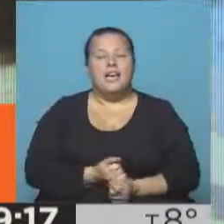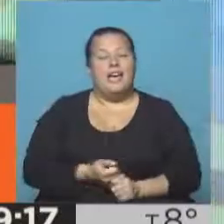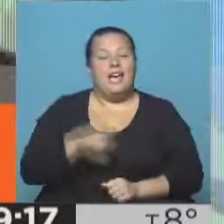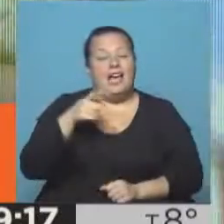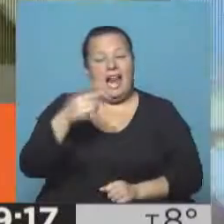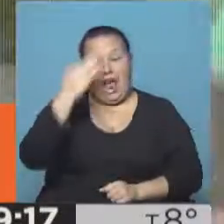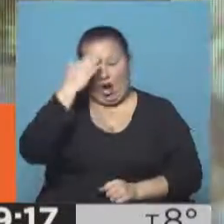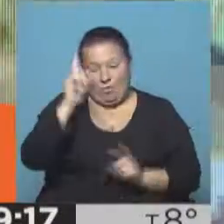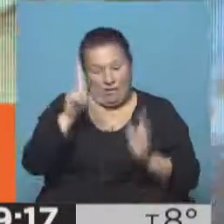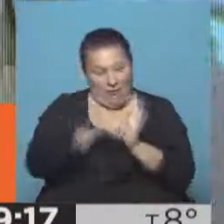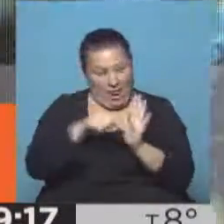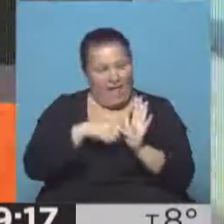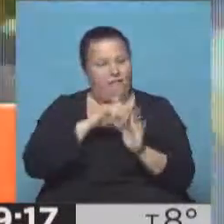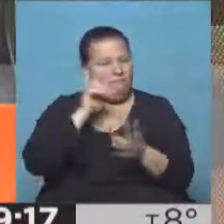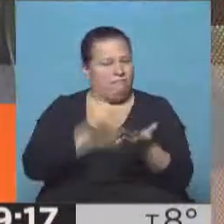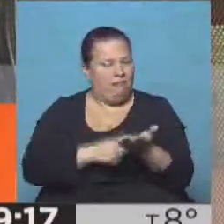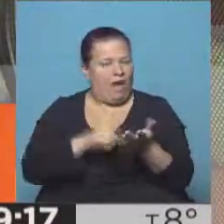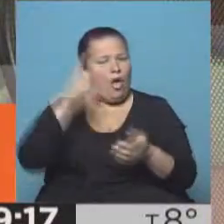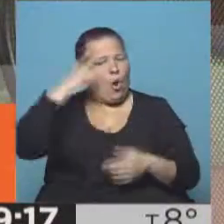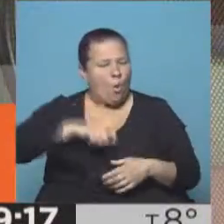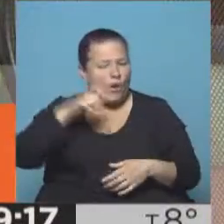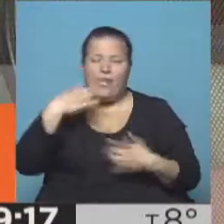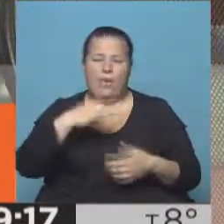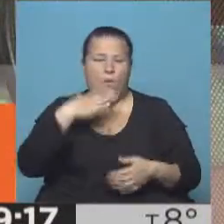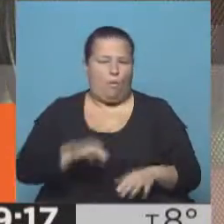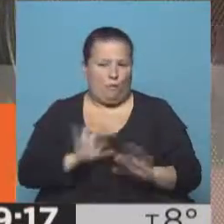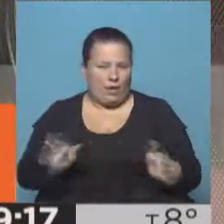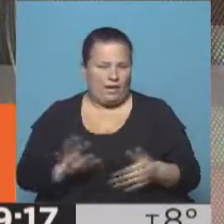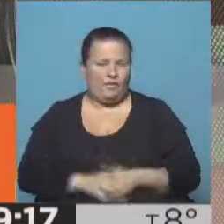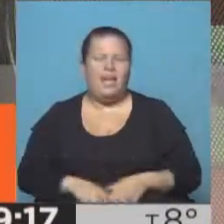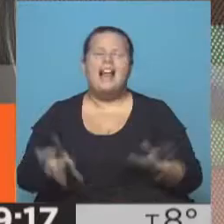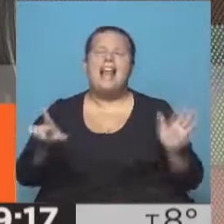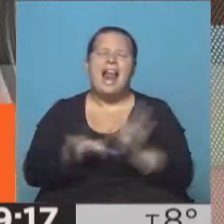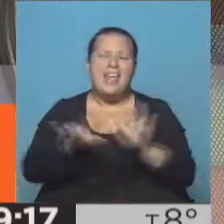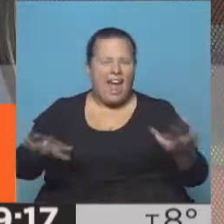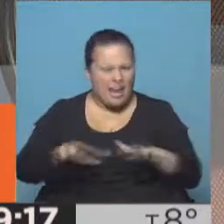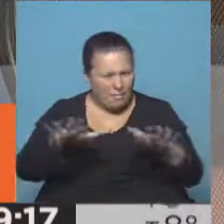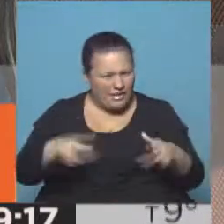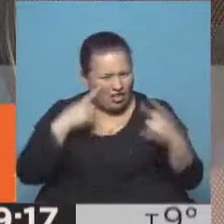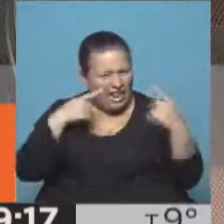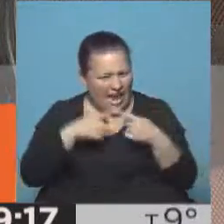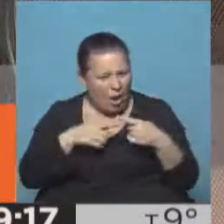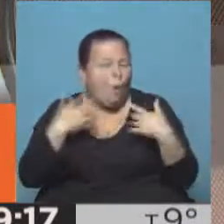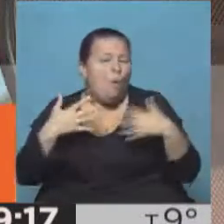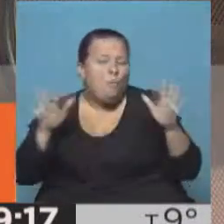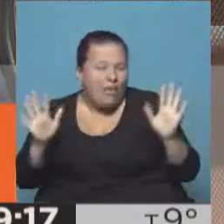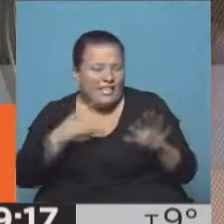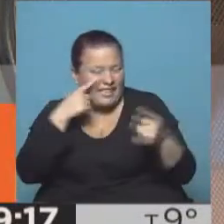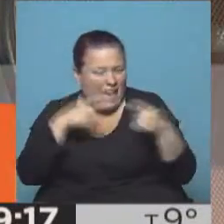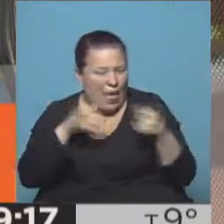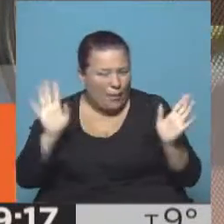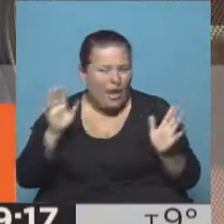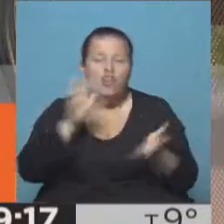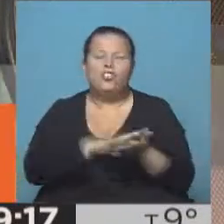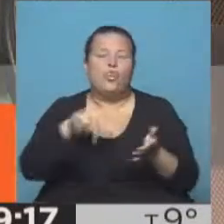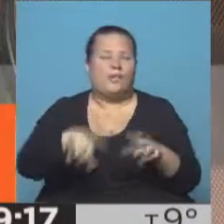la Constitución misma ya lo establece y los jueces deben aplicarla. ¿La ley del arrepentido tiene algo que ver o podría llegar a tener algo que ver